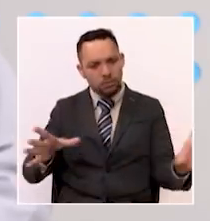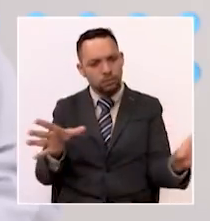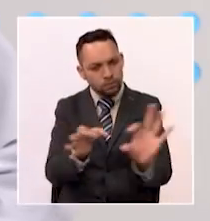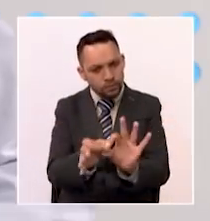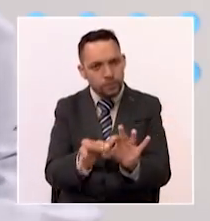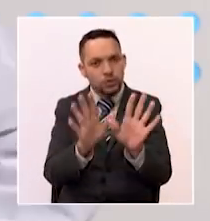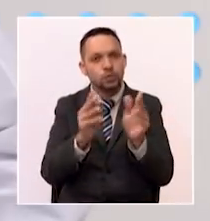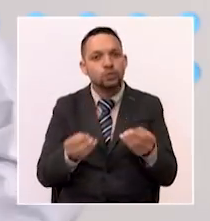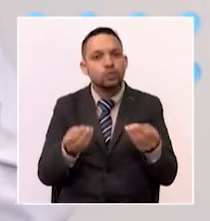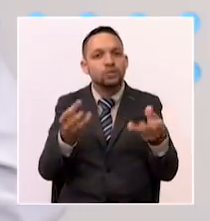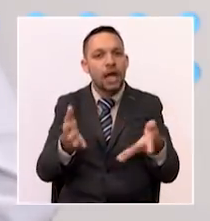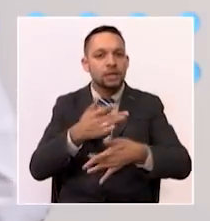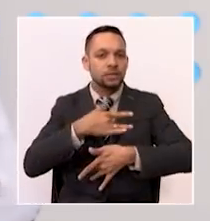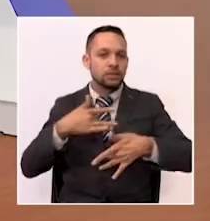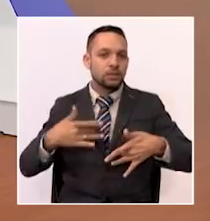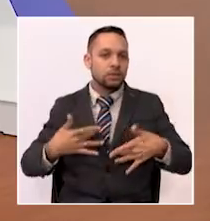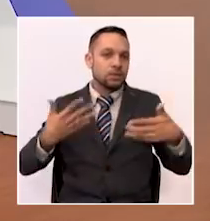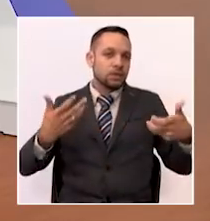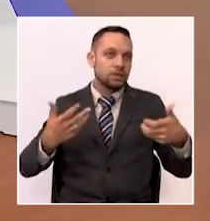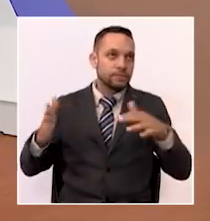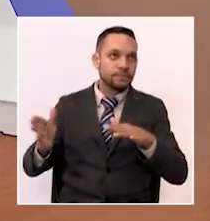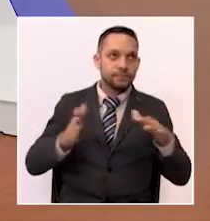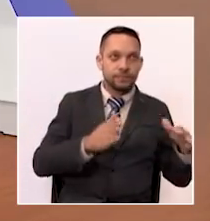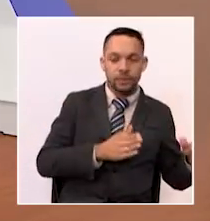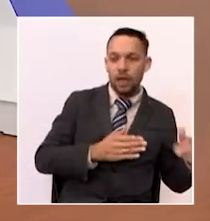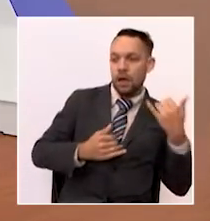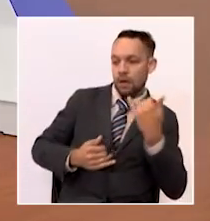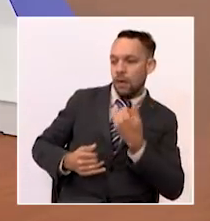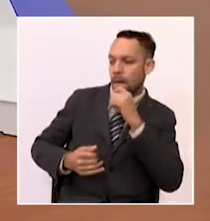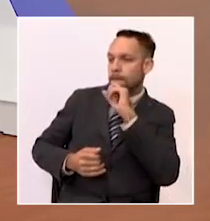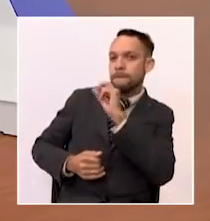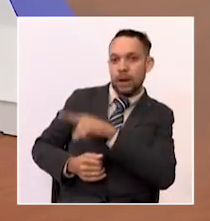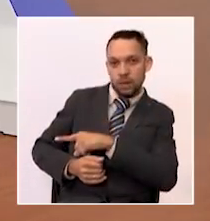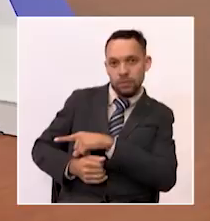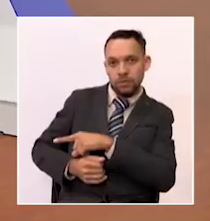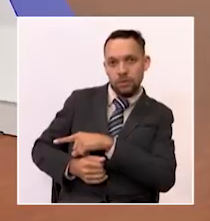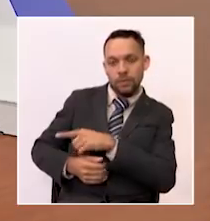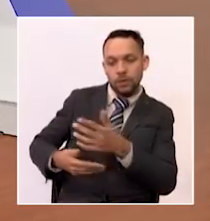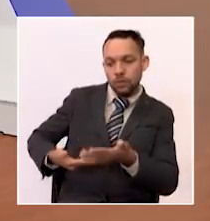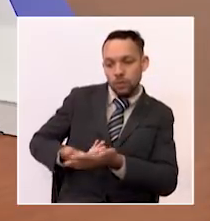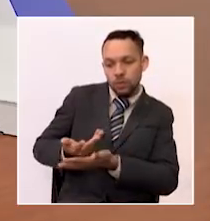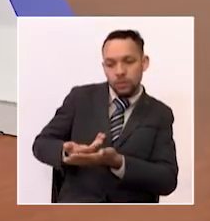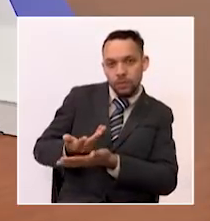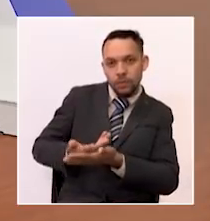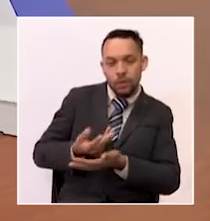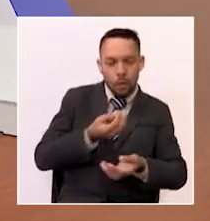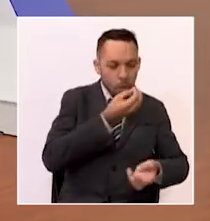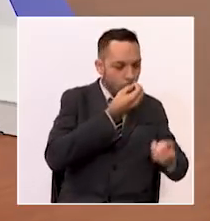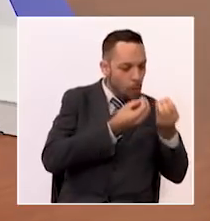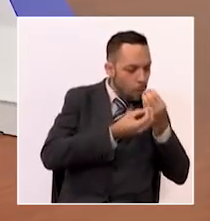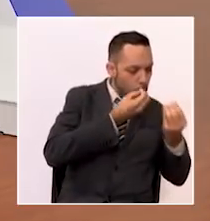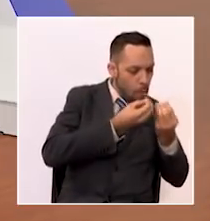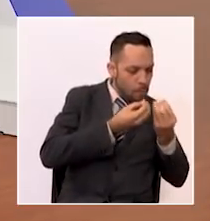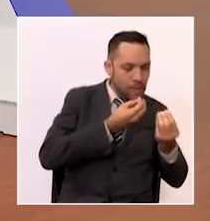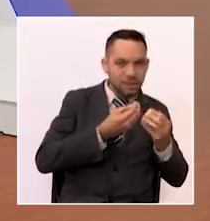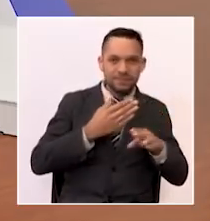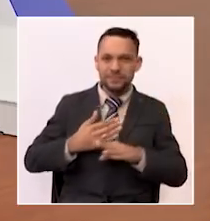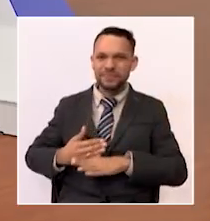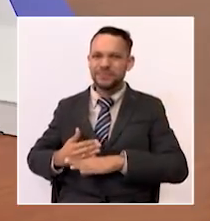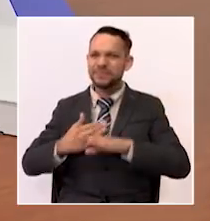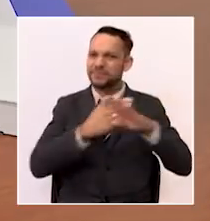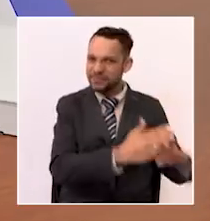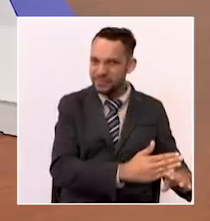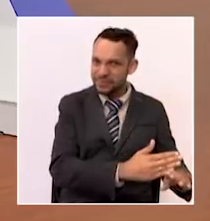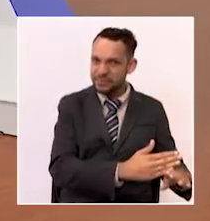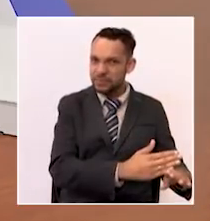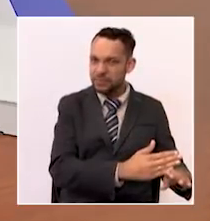su salud. Sí, no, lo que les quería preguntar es como unos tips muy rápidos de alimentación. ¿Qué se debe evitar y qué sí se